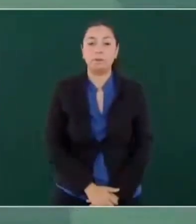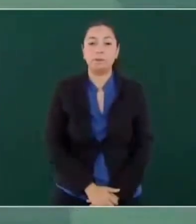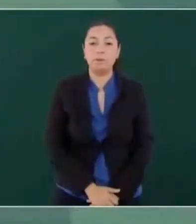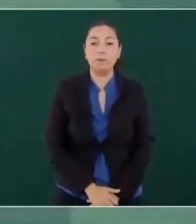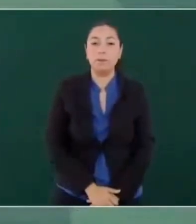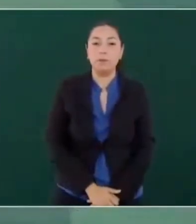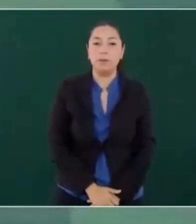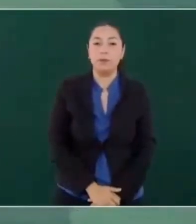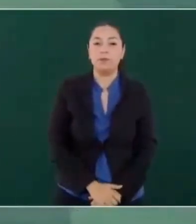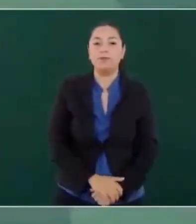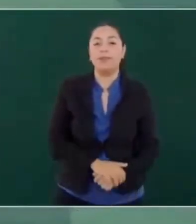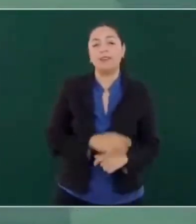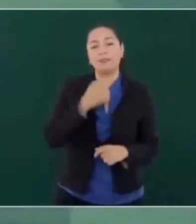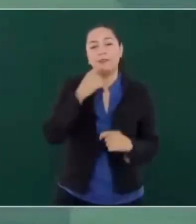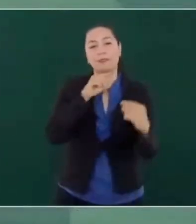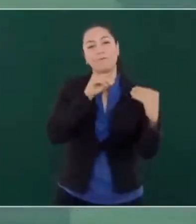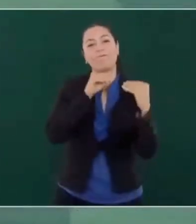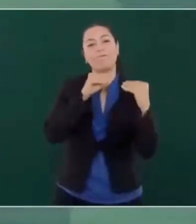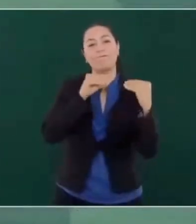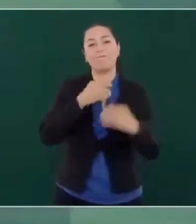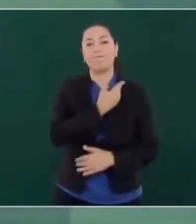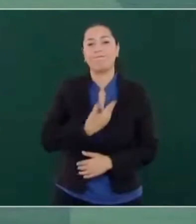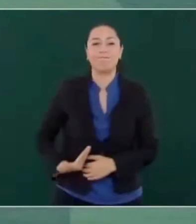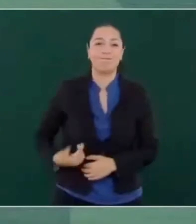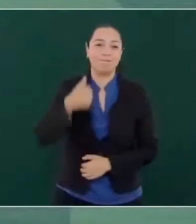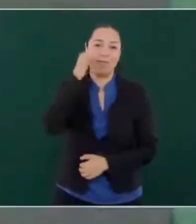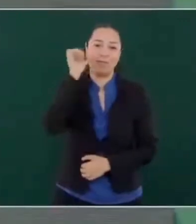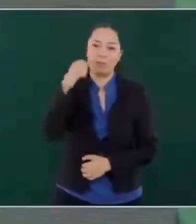en un debate presidencial.